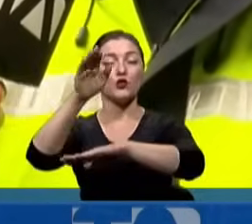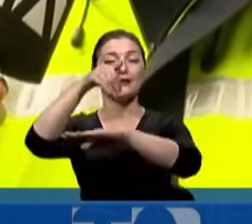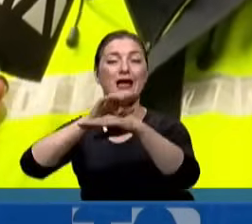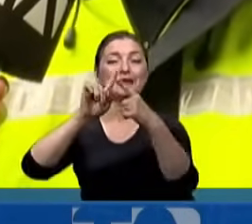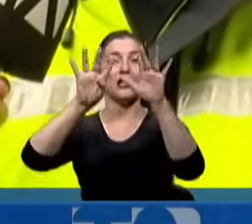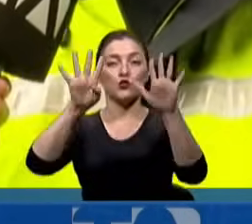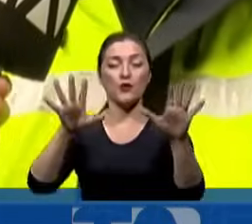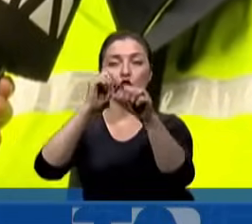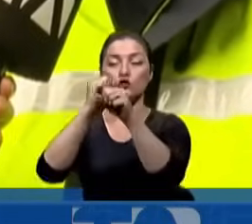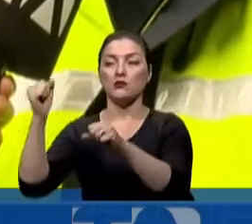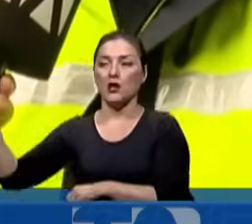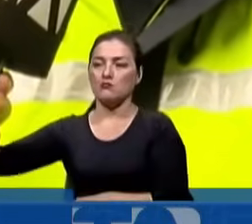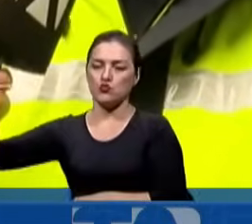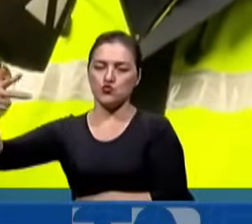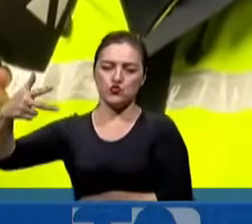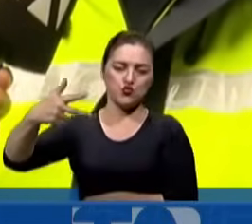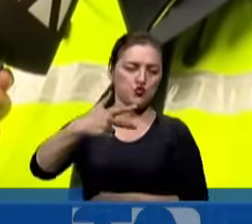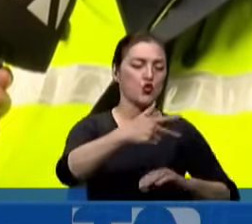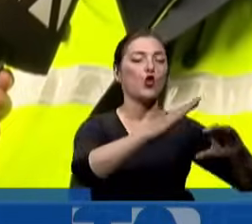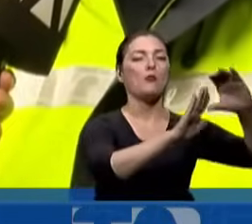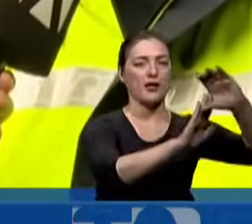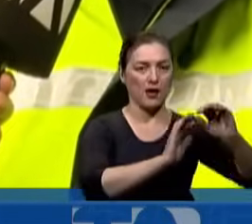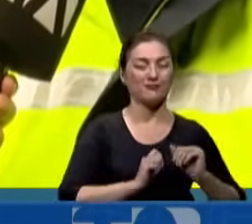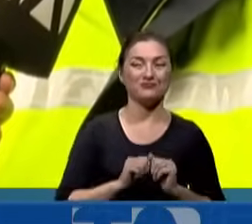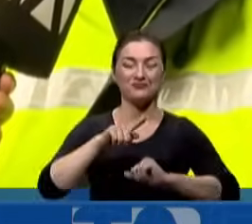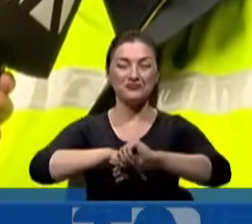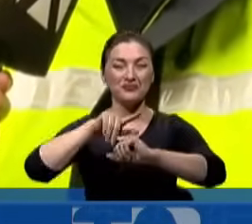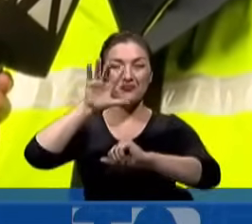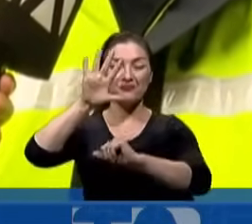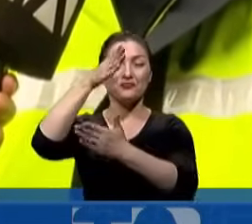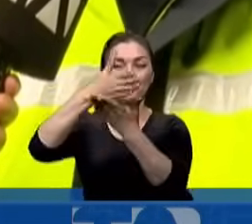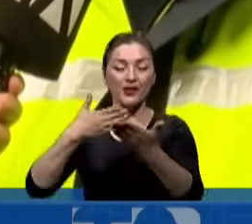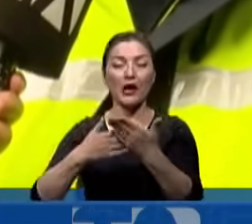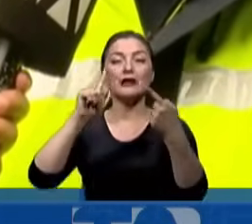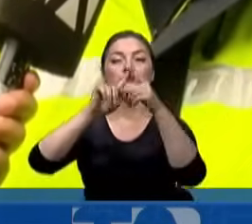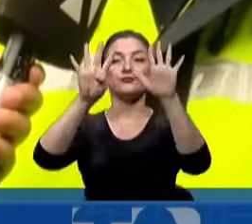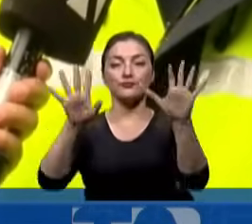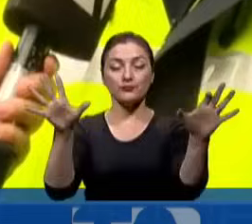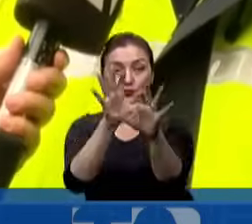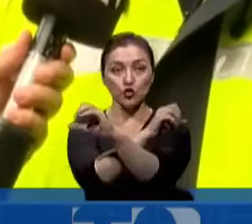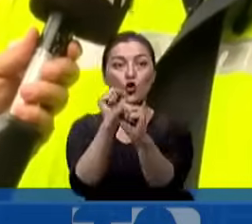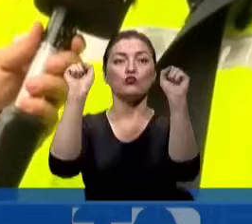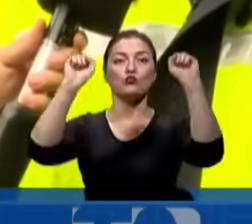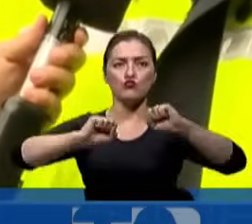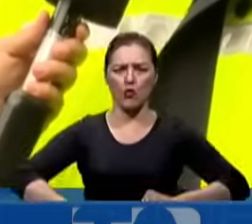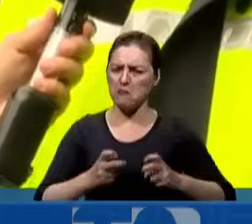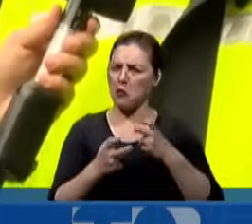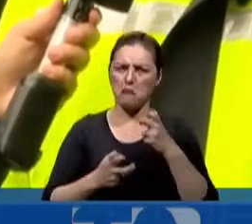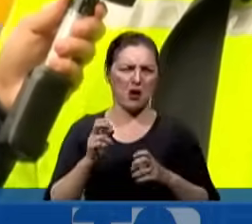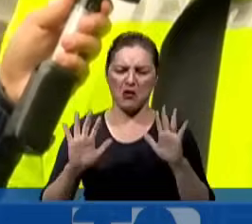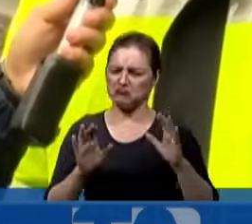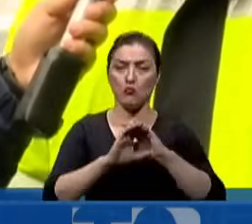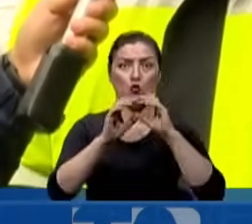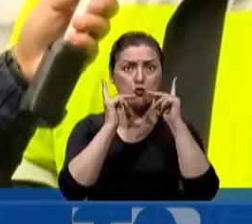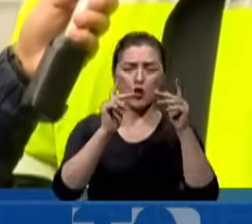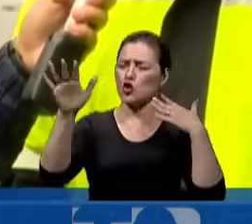es de bajada hacia el sector de Cumbayá. En toda esta franja horaria desde las 5:30 hasta las 21 horas pueden pasar sin ningún problema todo el